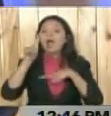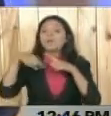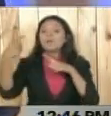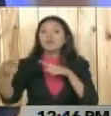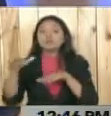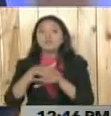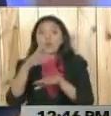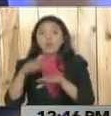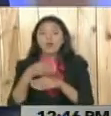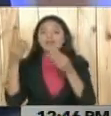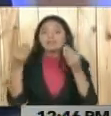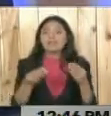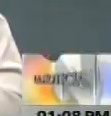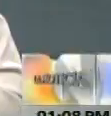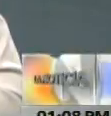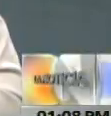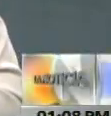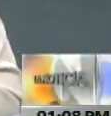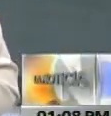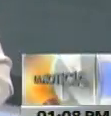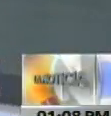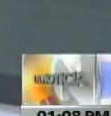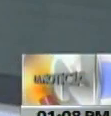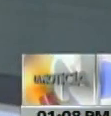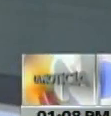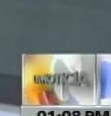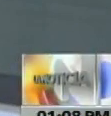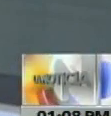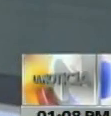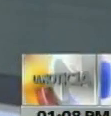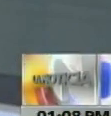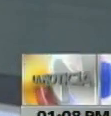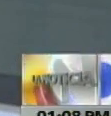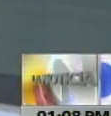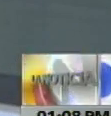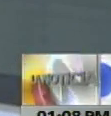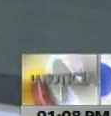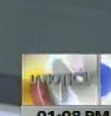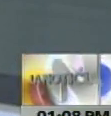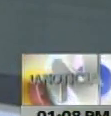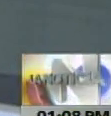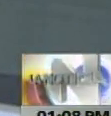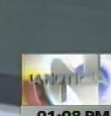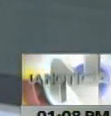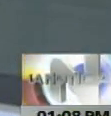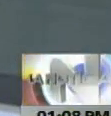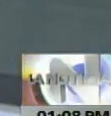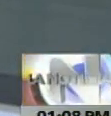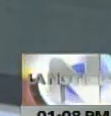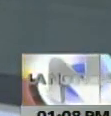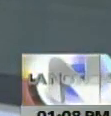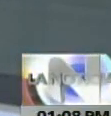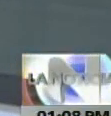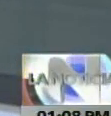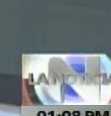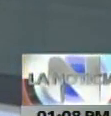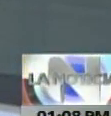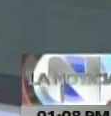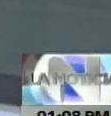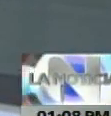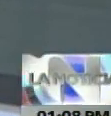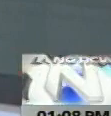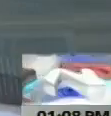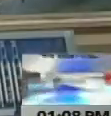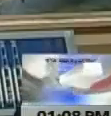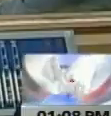vivienda 1.200.000. Bueno. Muchísimas gracias, Lorena. La 1:08 de la tarde nos trasladamos nuevamente a los estudios de Radio Miraflores.